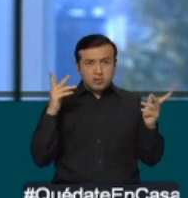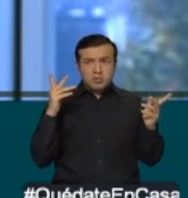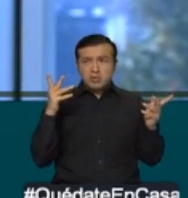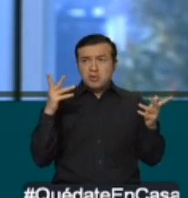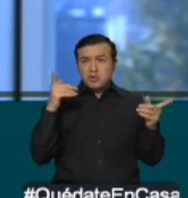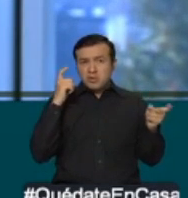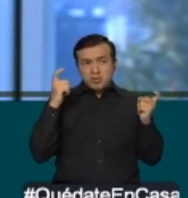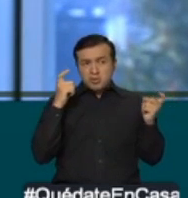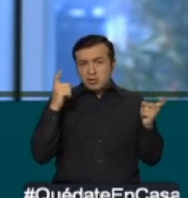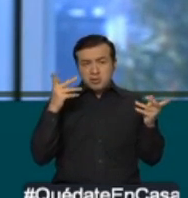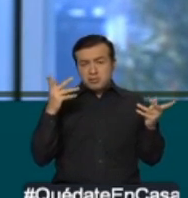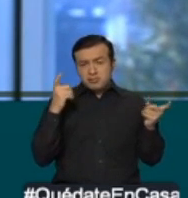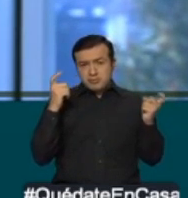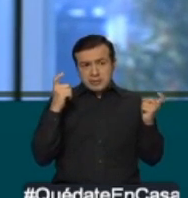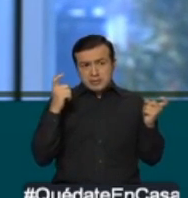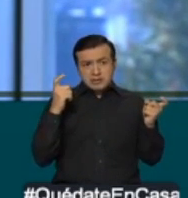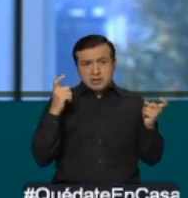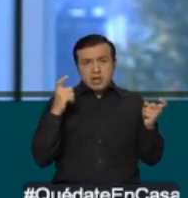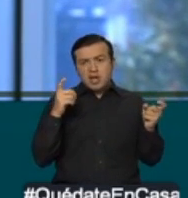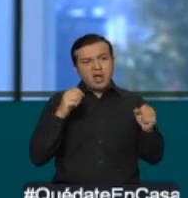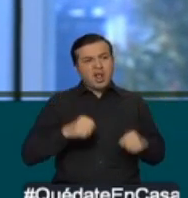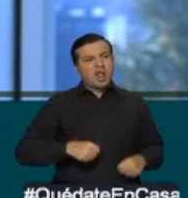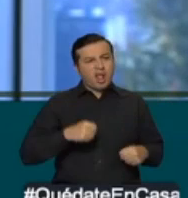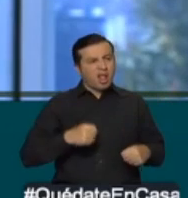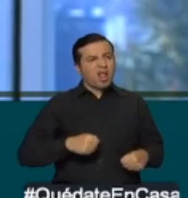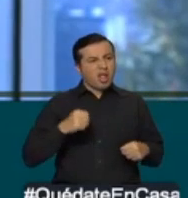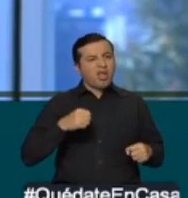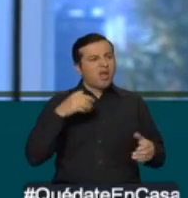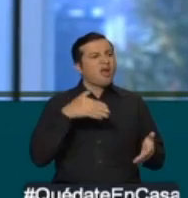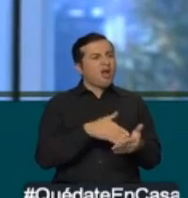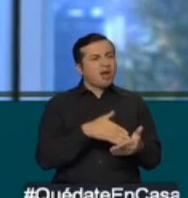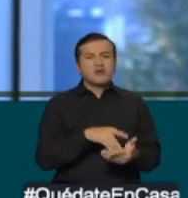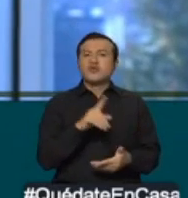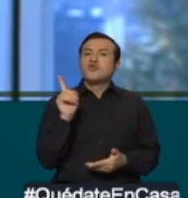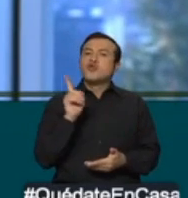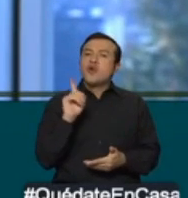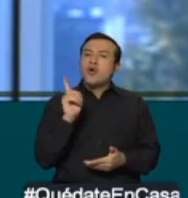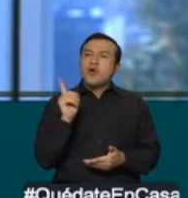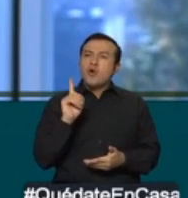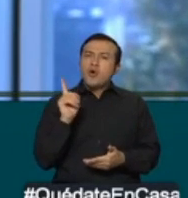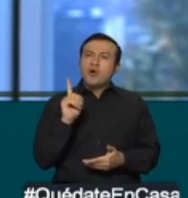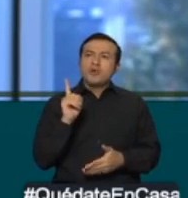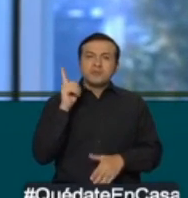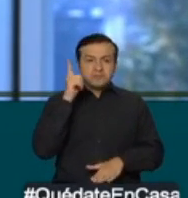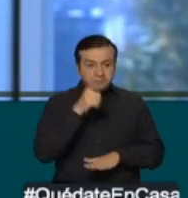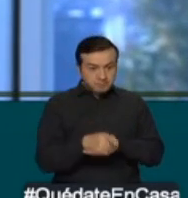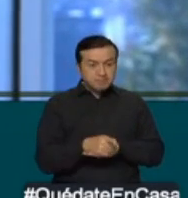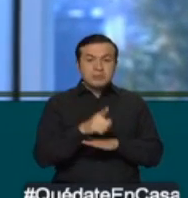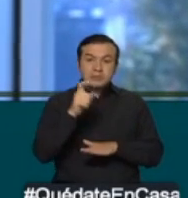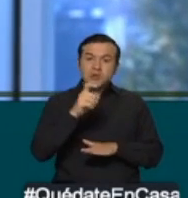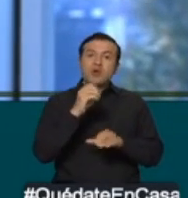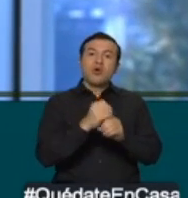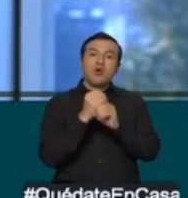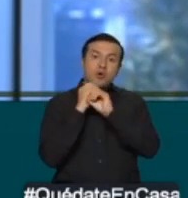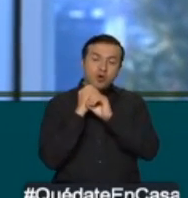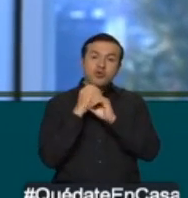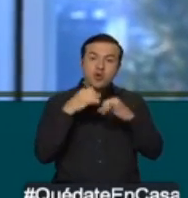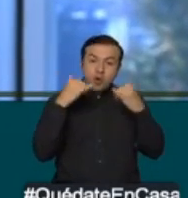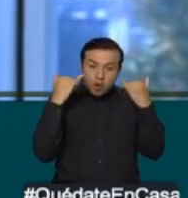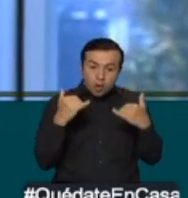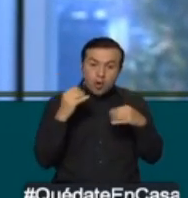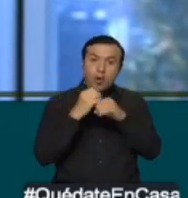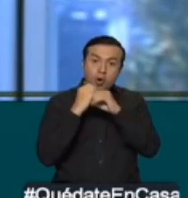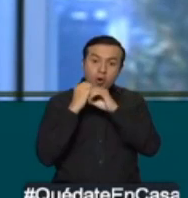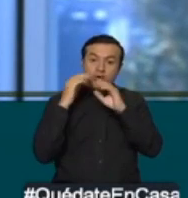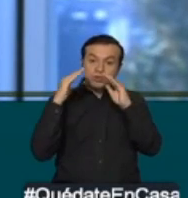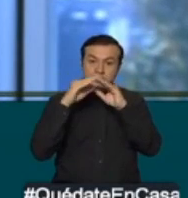una visión alto haditha nos están obligando y es lo que hay que hacer en este momento a